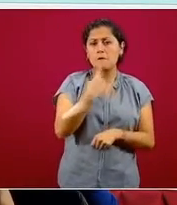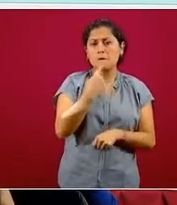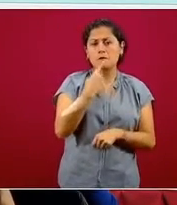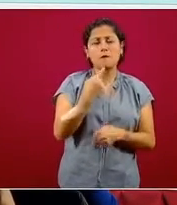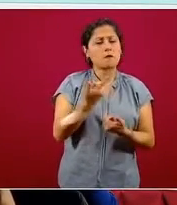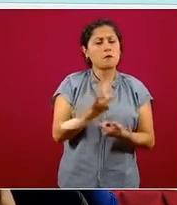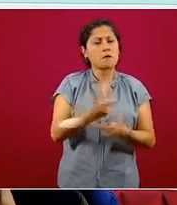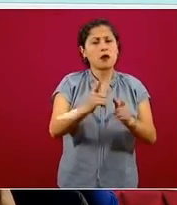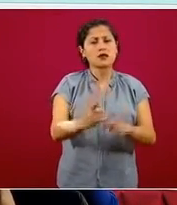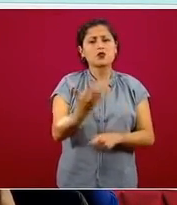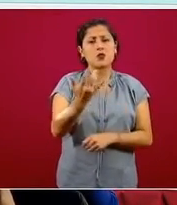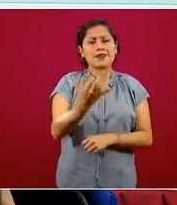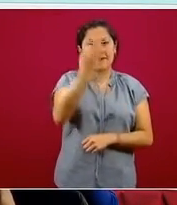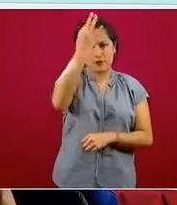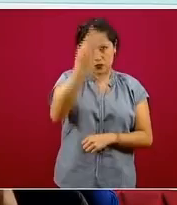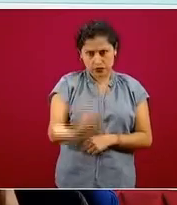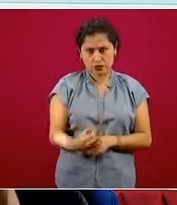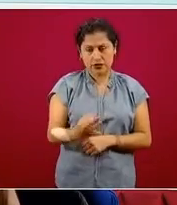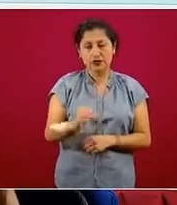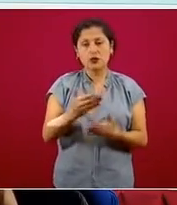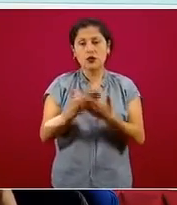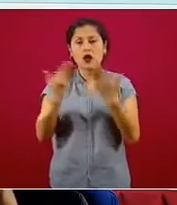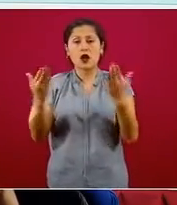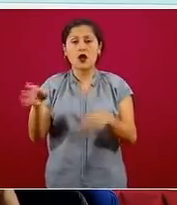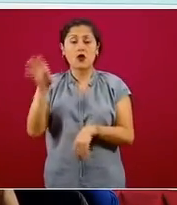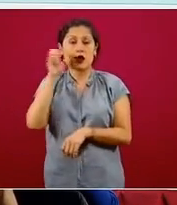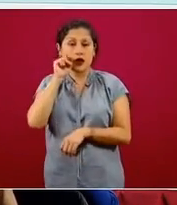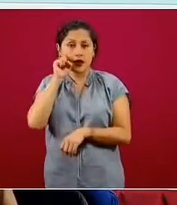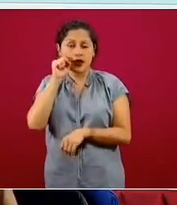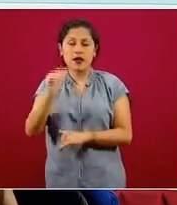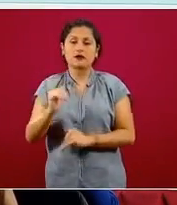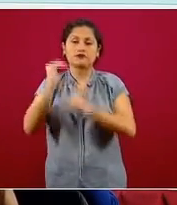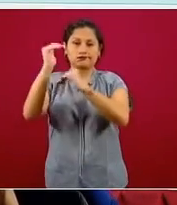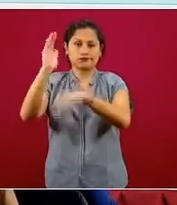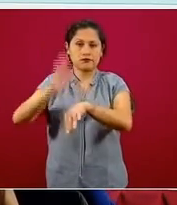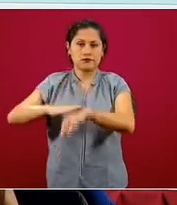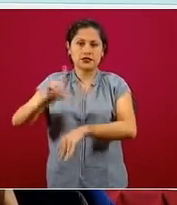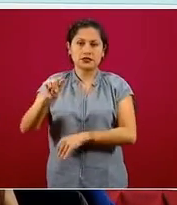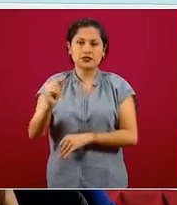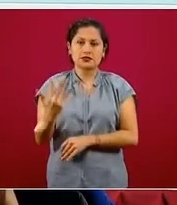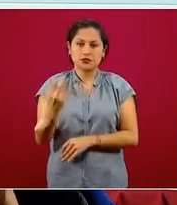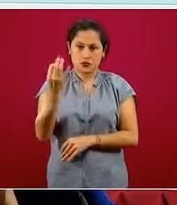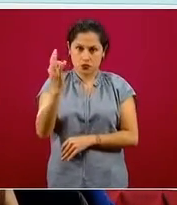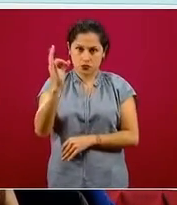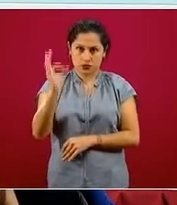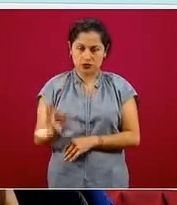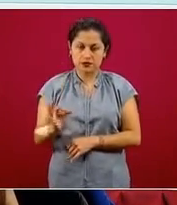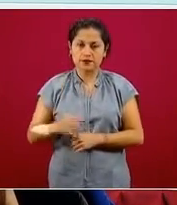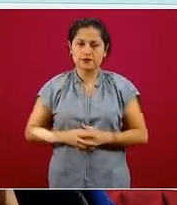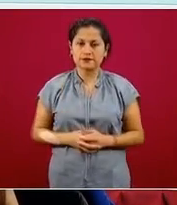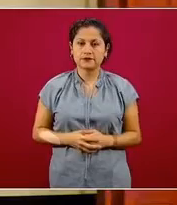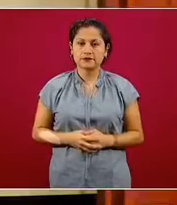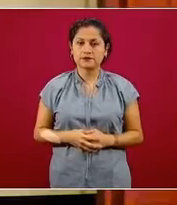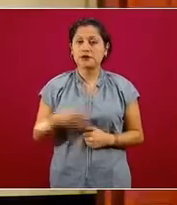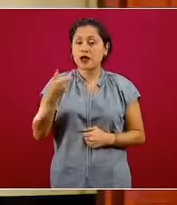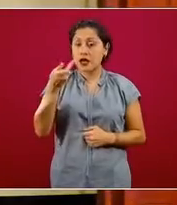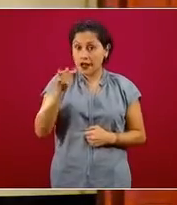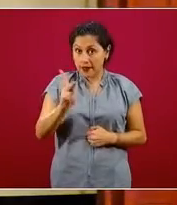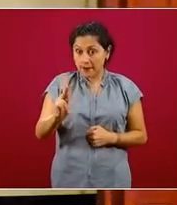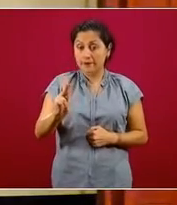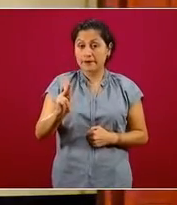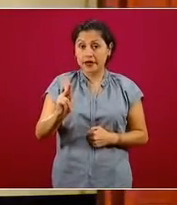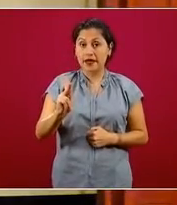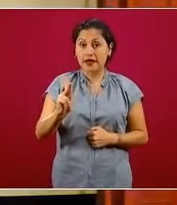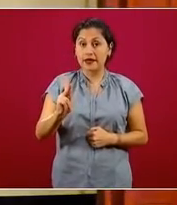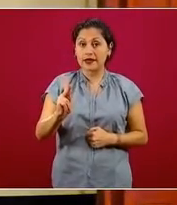del 50%, ahora en naranja este aforo sube a un 75% y continúa la indicación de que